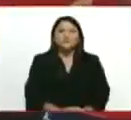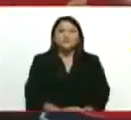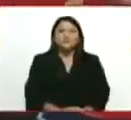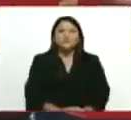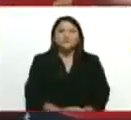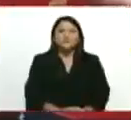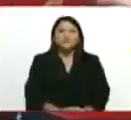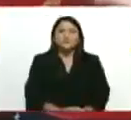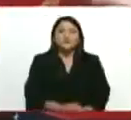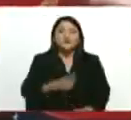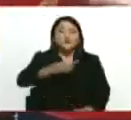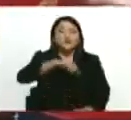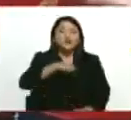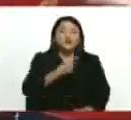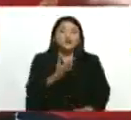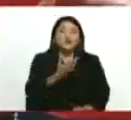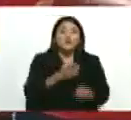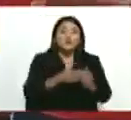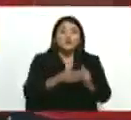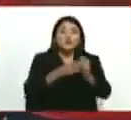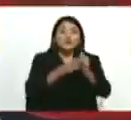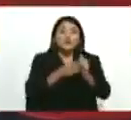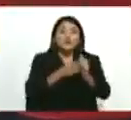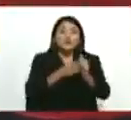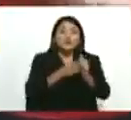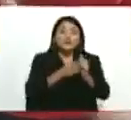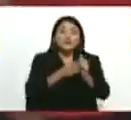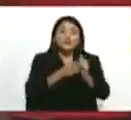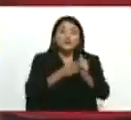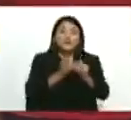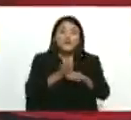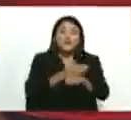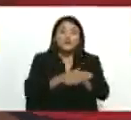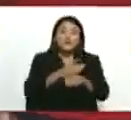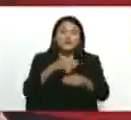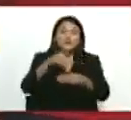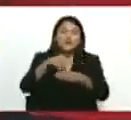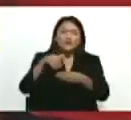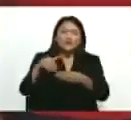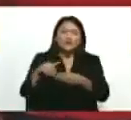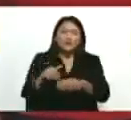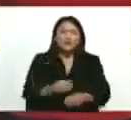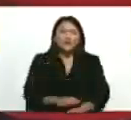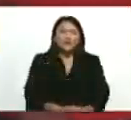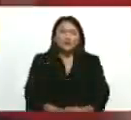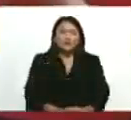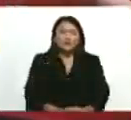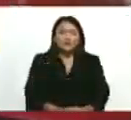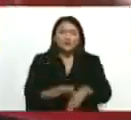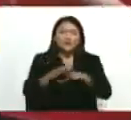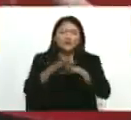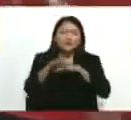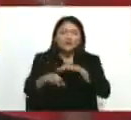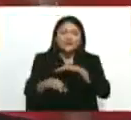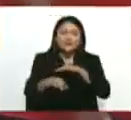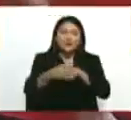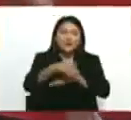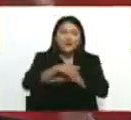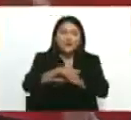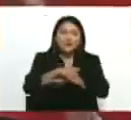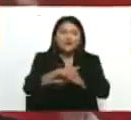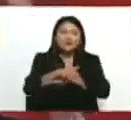Este es el liderazgo que ustedes votaron cuando fueron a las elecciones de base, de calles,